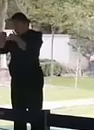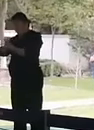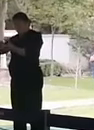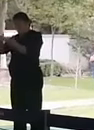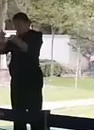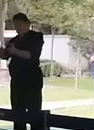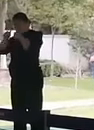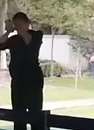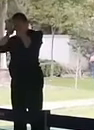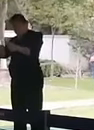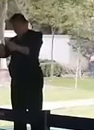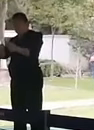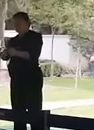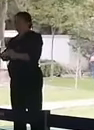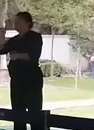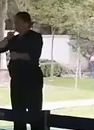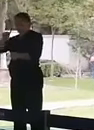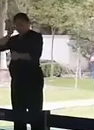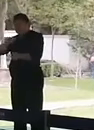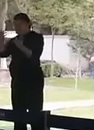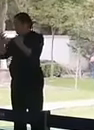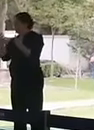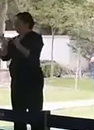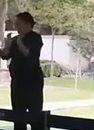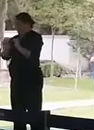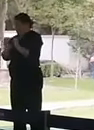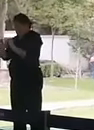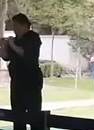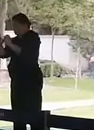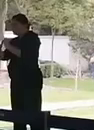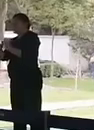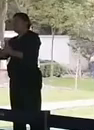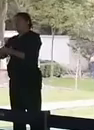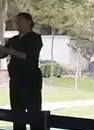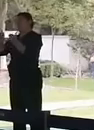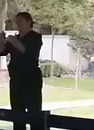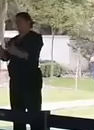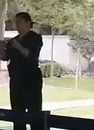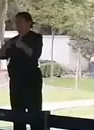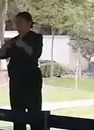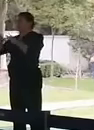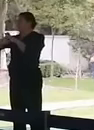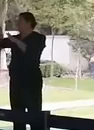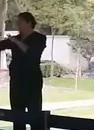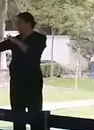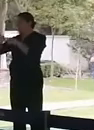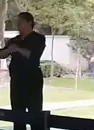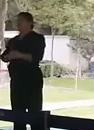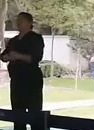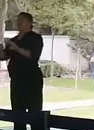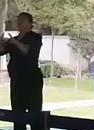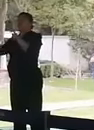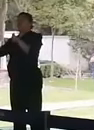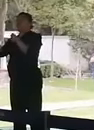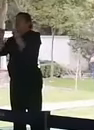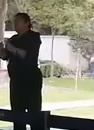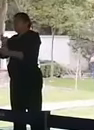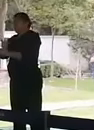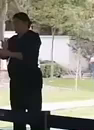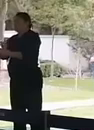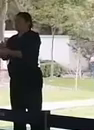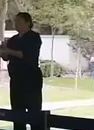luego salvaguardando los derechos humanos de los migrantes. Se habló del tema de seguridad y, como bien lo decía